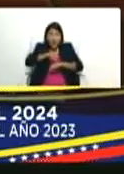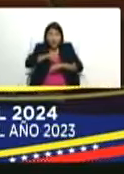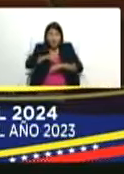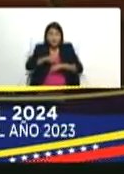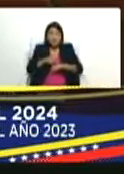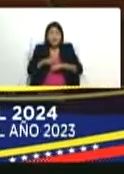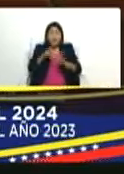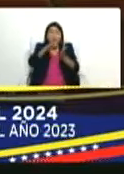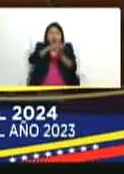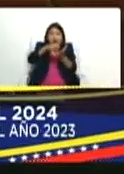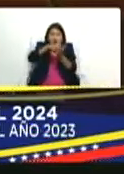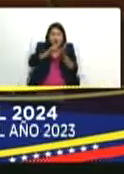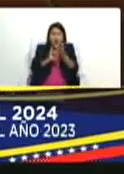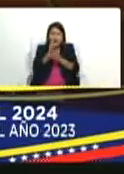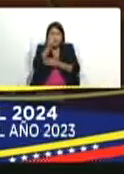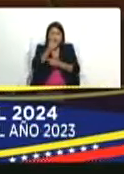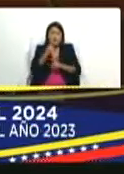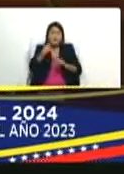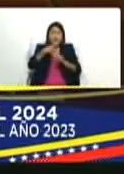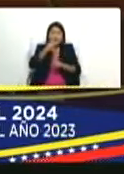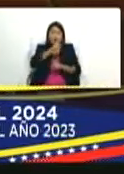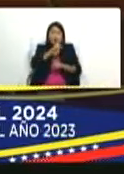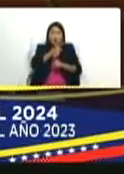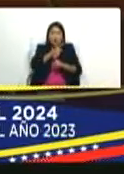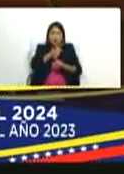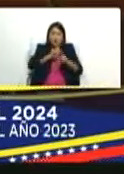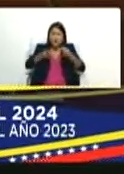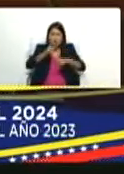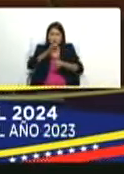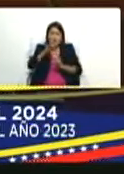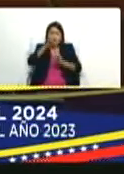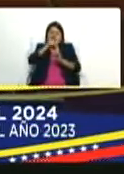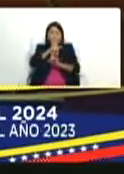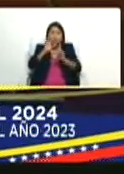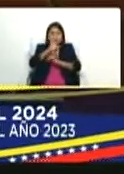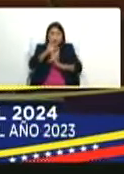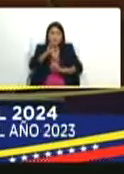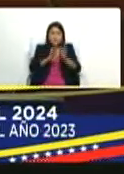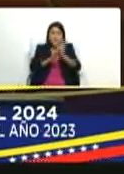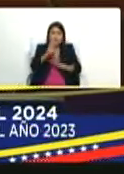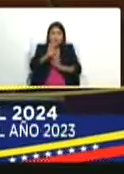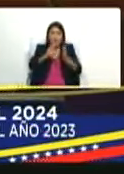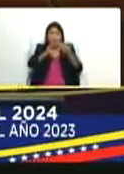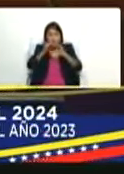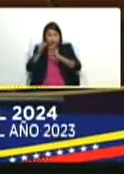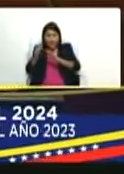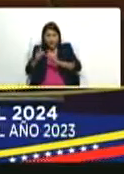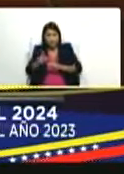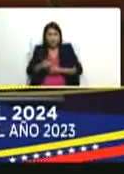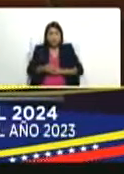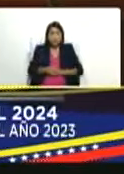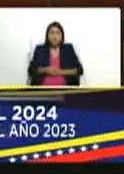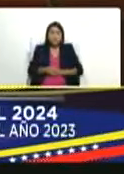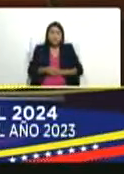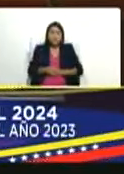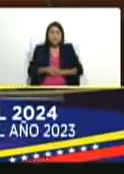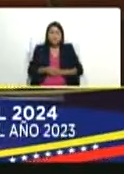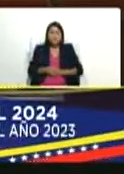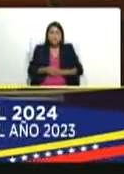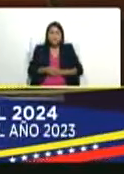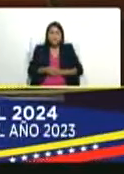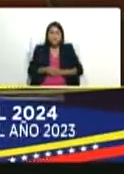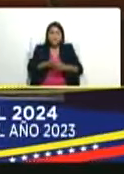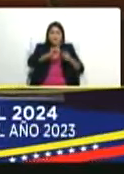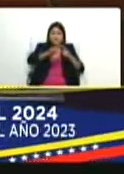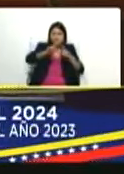Jurisdicción Agraria y la Comisión Especial de Cultura y Desarrollo Comunitario, que son presididas por nuestros